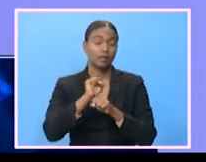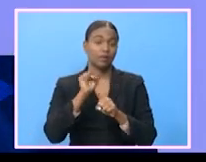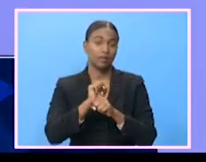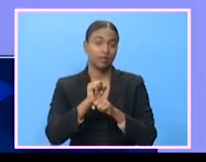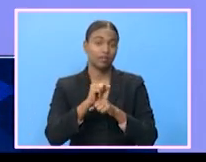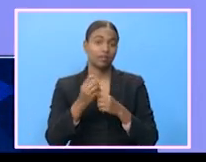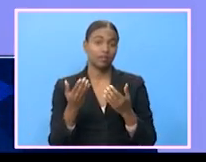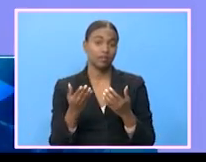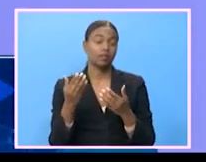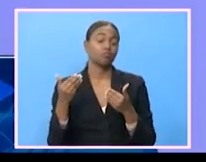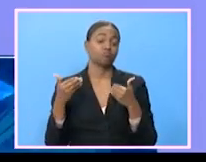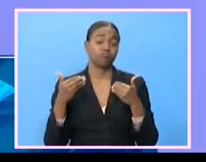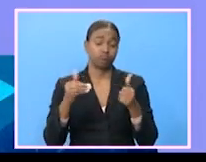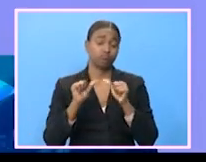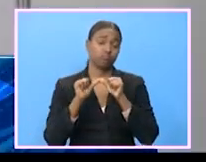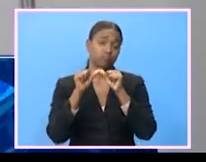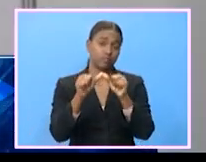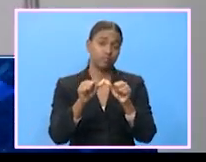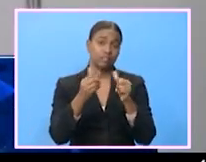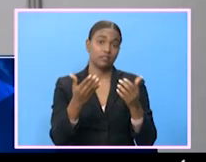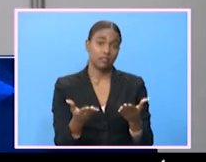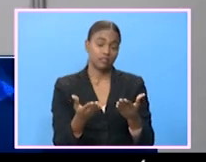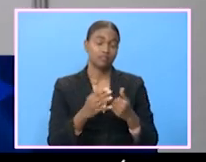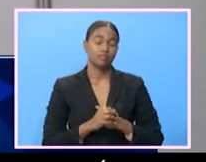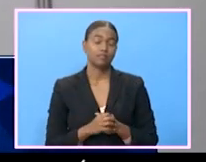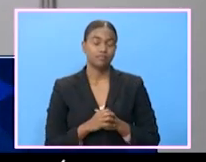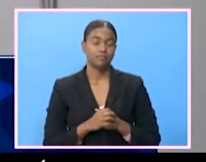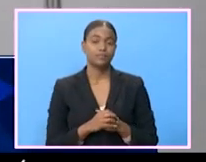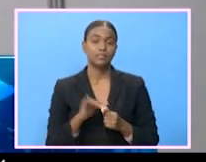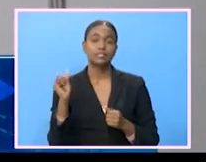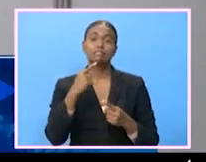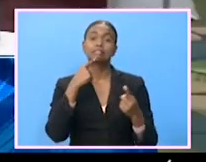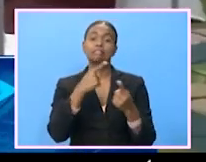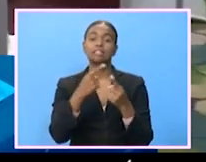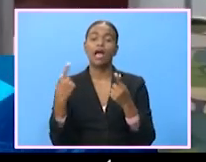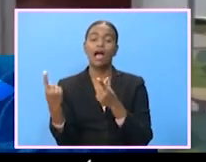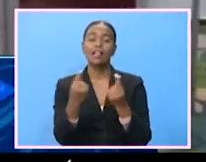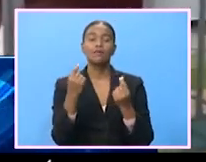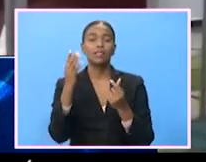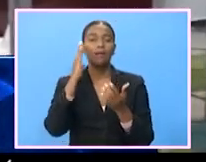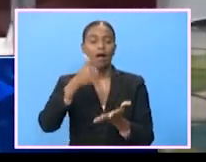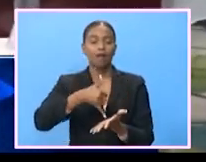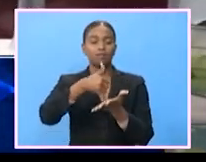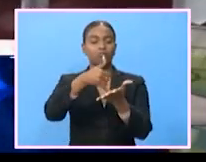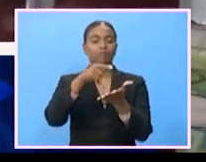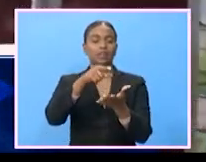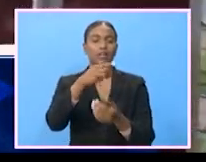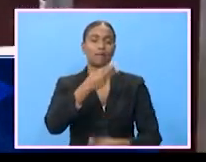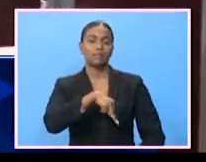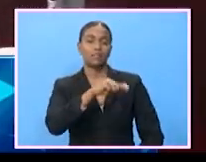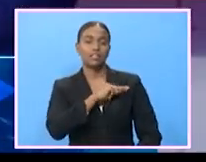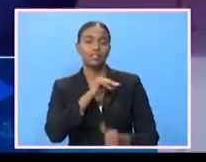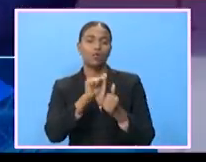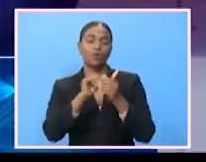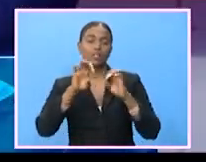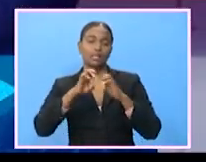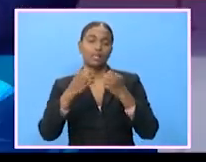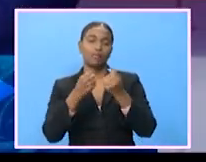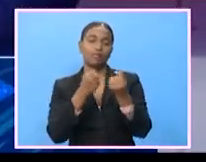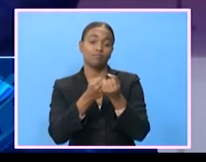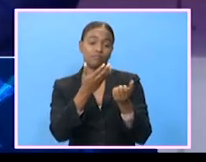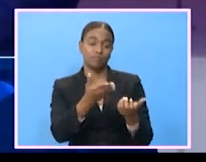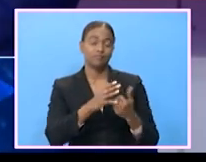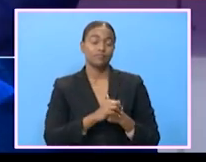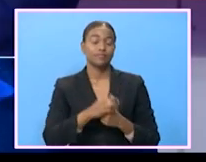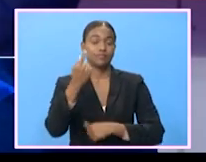muy bien. Y se está desarrollando el turismo de salud. Gómez anunció que en la actividad serán reconocidos el ministro y el gabinete de turismo. El día 3 tenemos